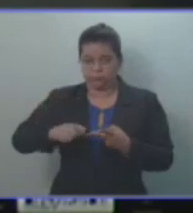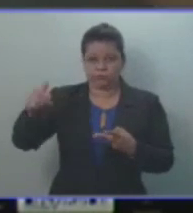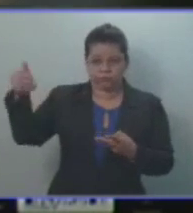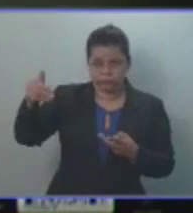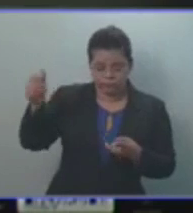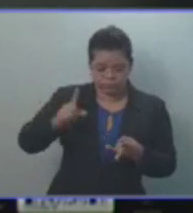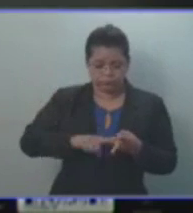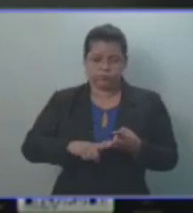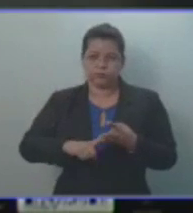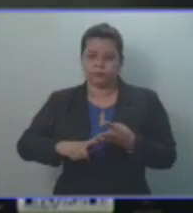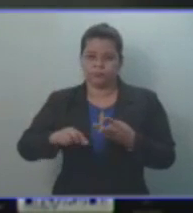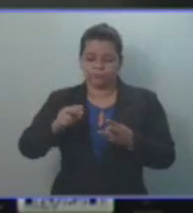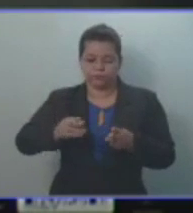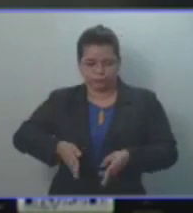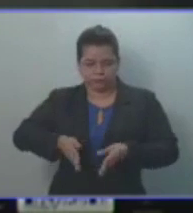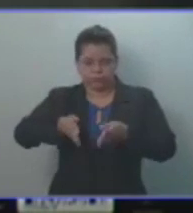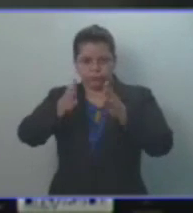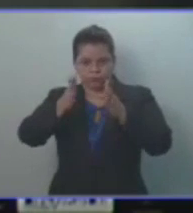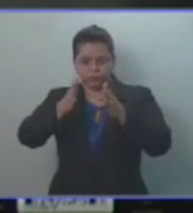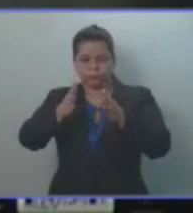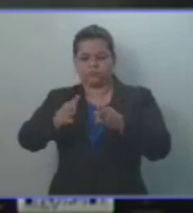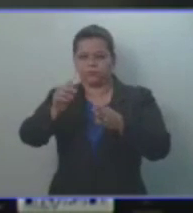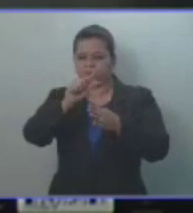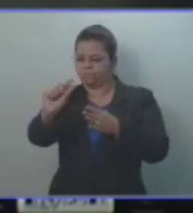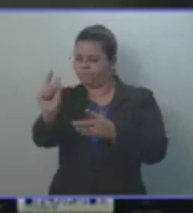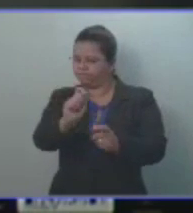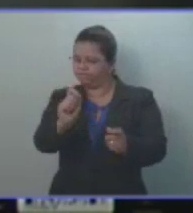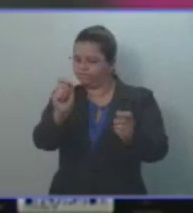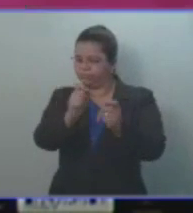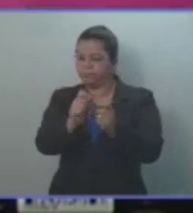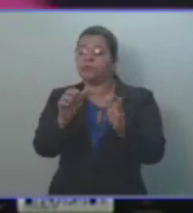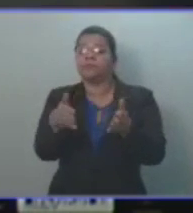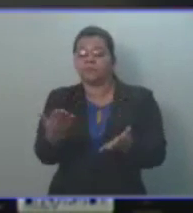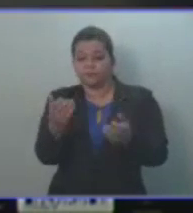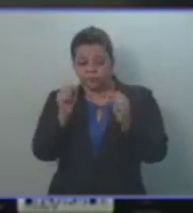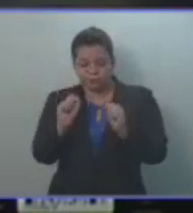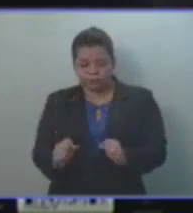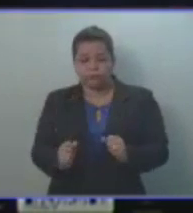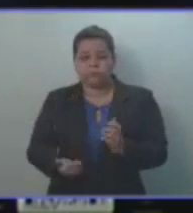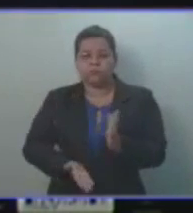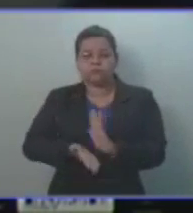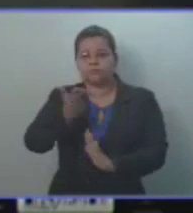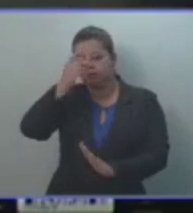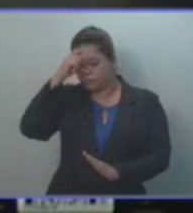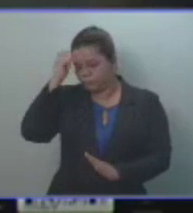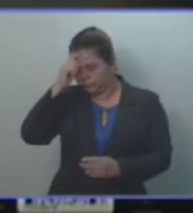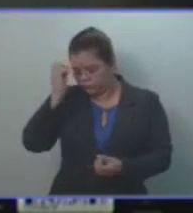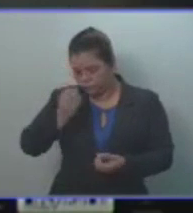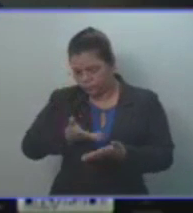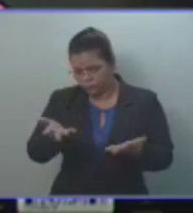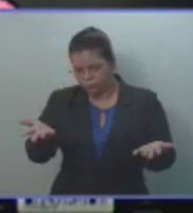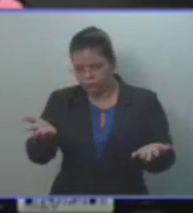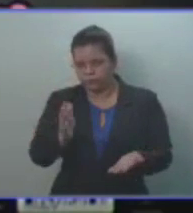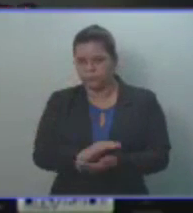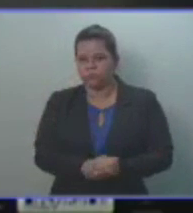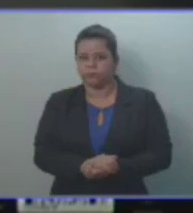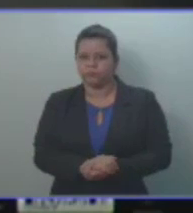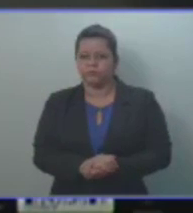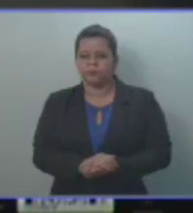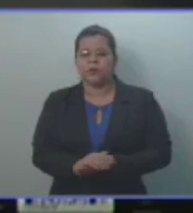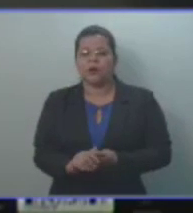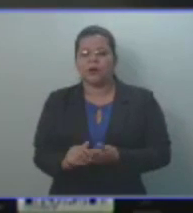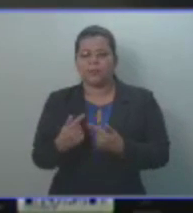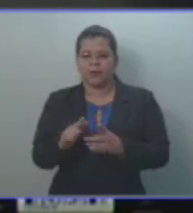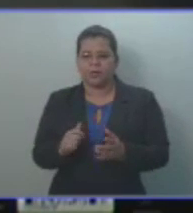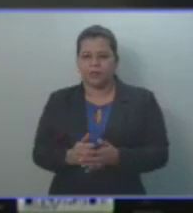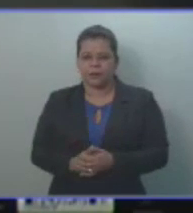infraestructura competitiva, así como la inversión para crear fuentes de empleo. Hay algo muy importante en la